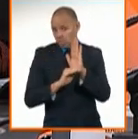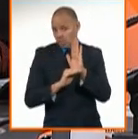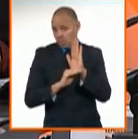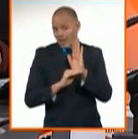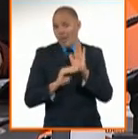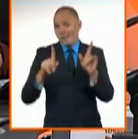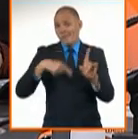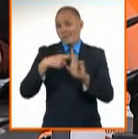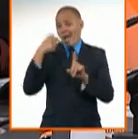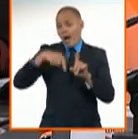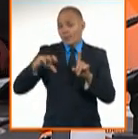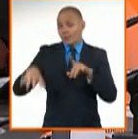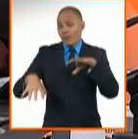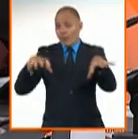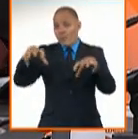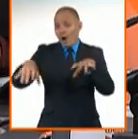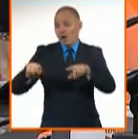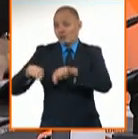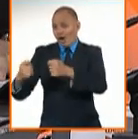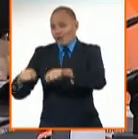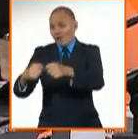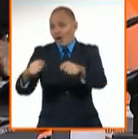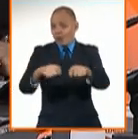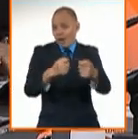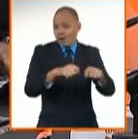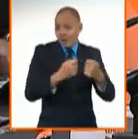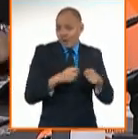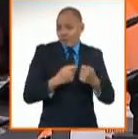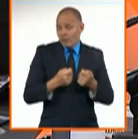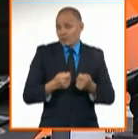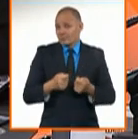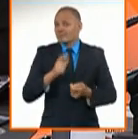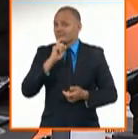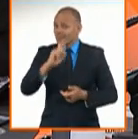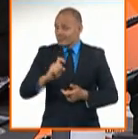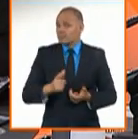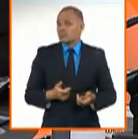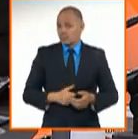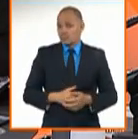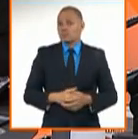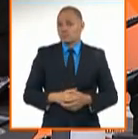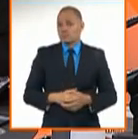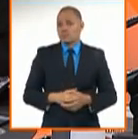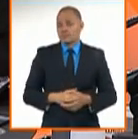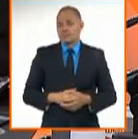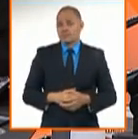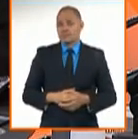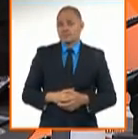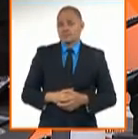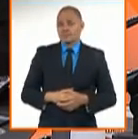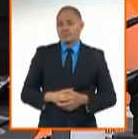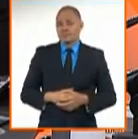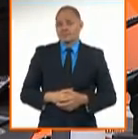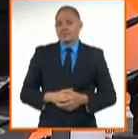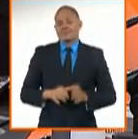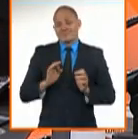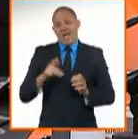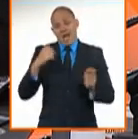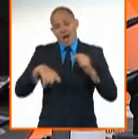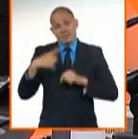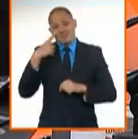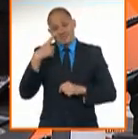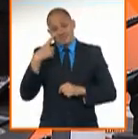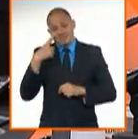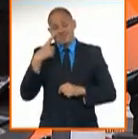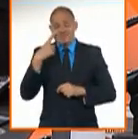que hay un déficit de generación frente a la demanda que tiene el país las circunstancias pues llevan a los molestos apagones